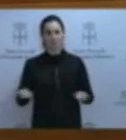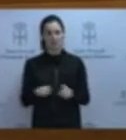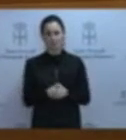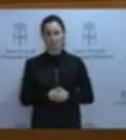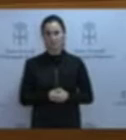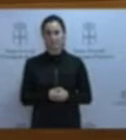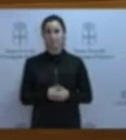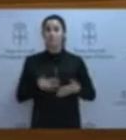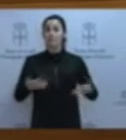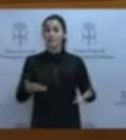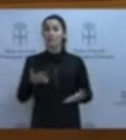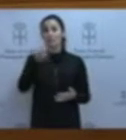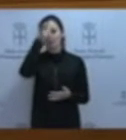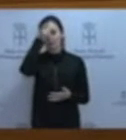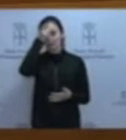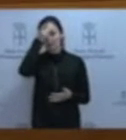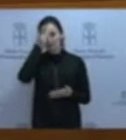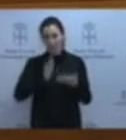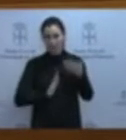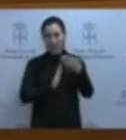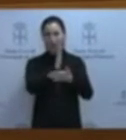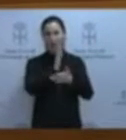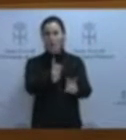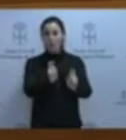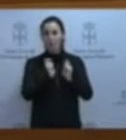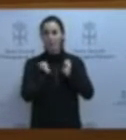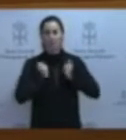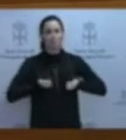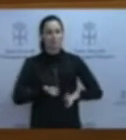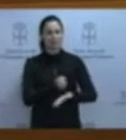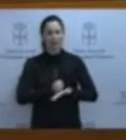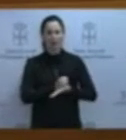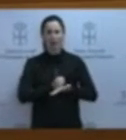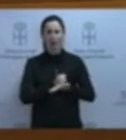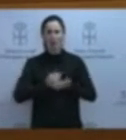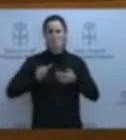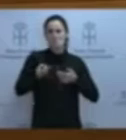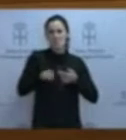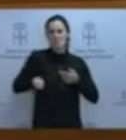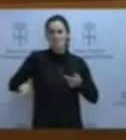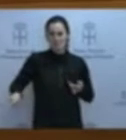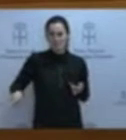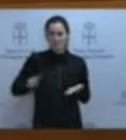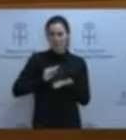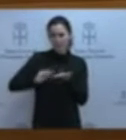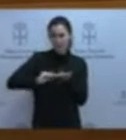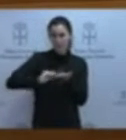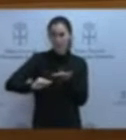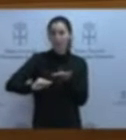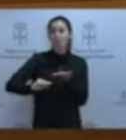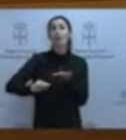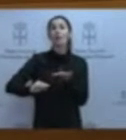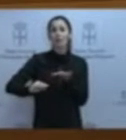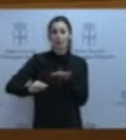que hasta tener una enfermedad crónica les supone un gasto farmacéutico todos los meses. ¿Qué les puedo